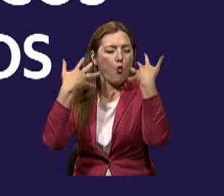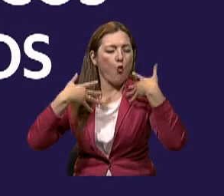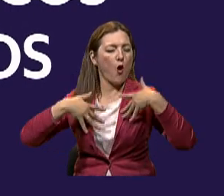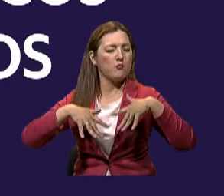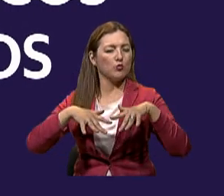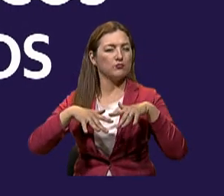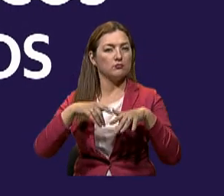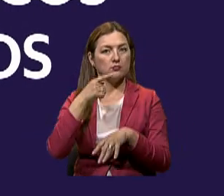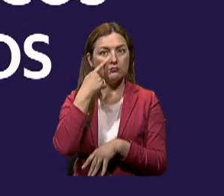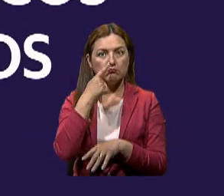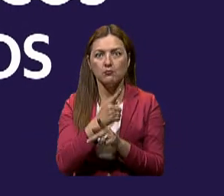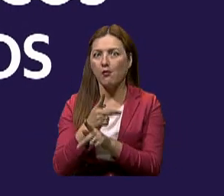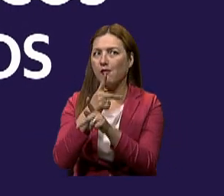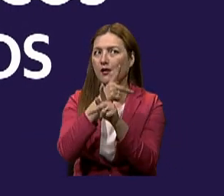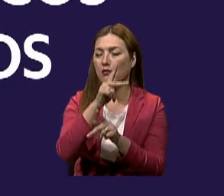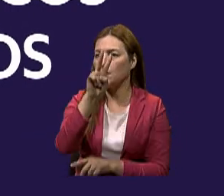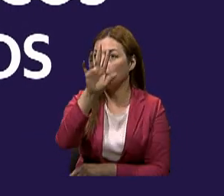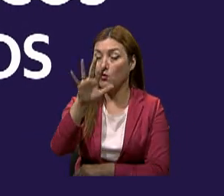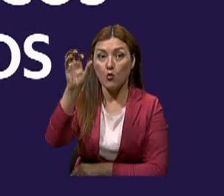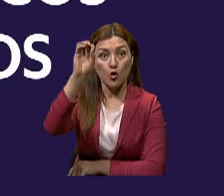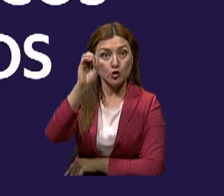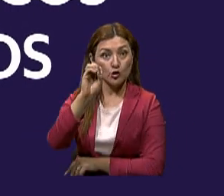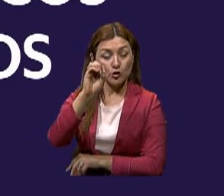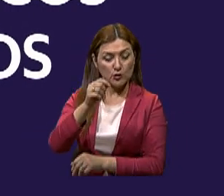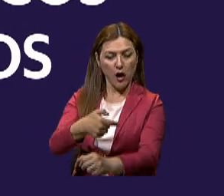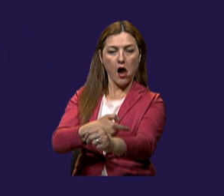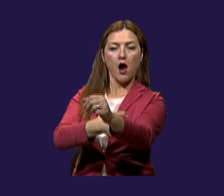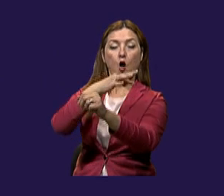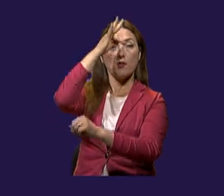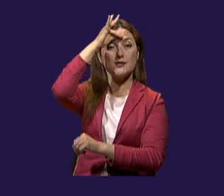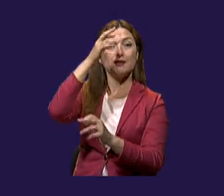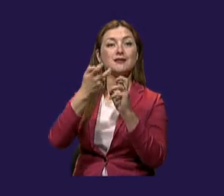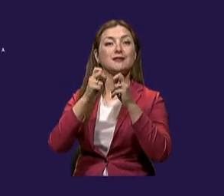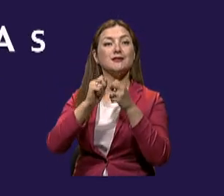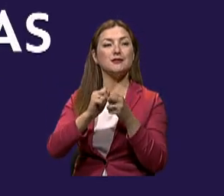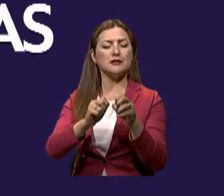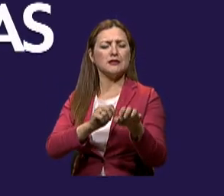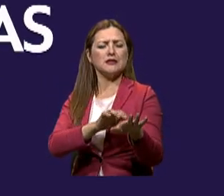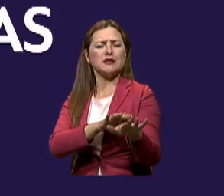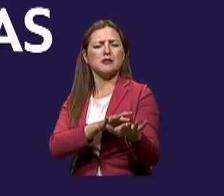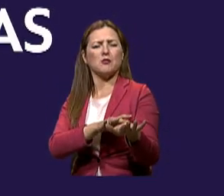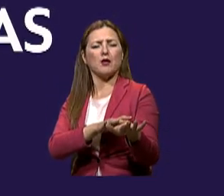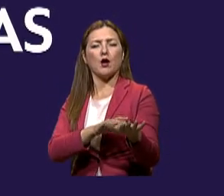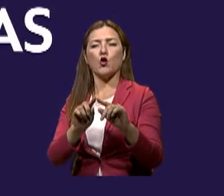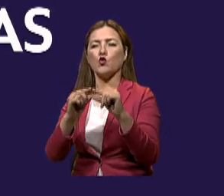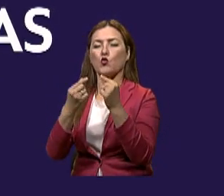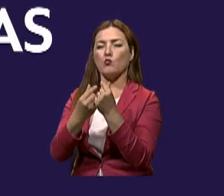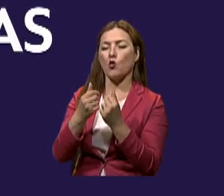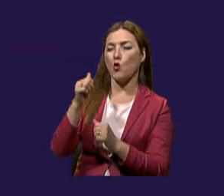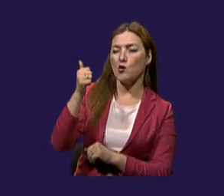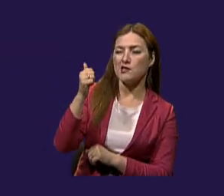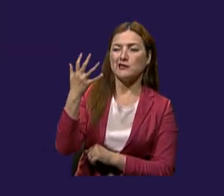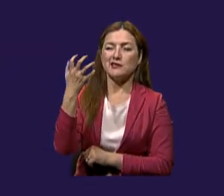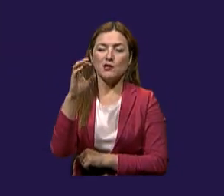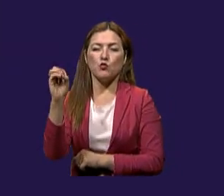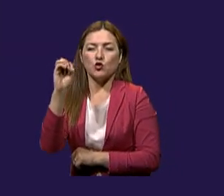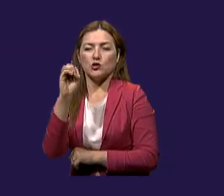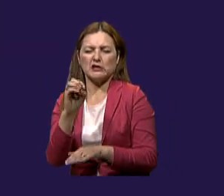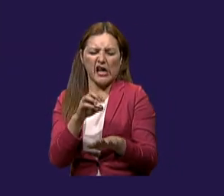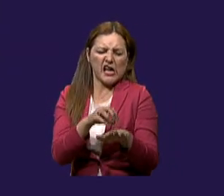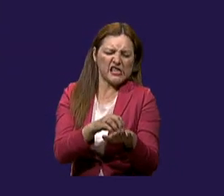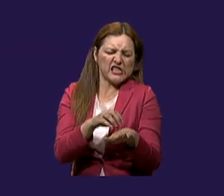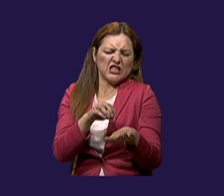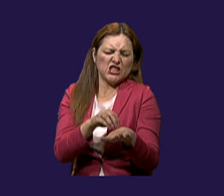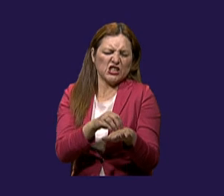pacientes diabéticos ingresan a hospitalización por problemas en el pie. Del 10 al 15% de ese grupo presentan úlceras. El